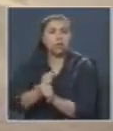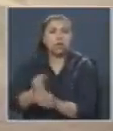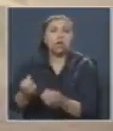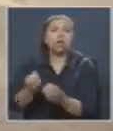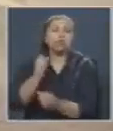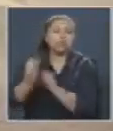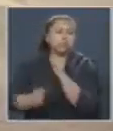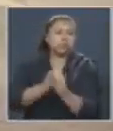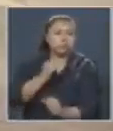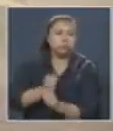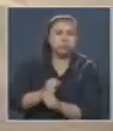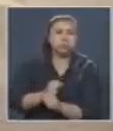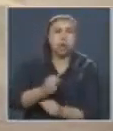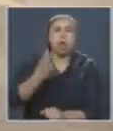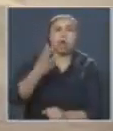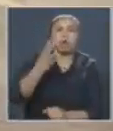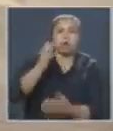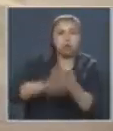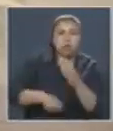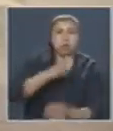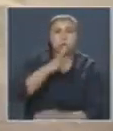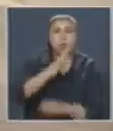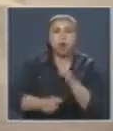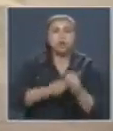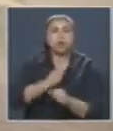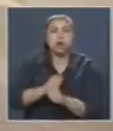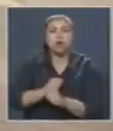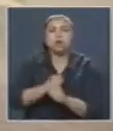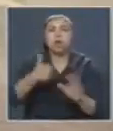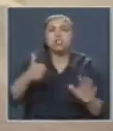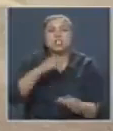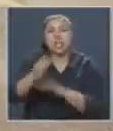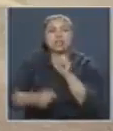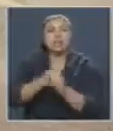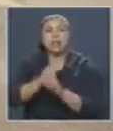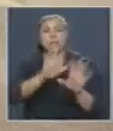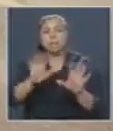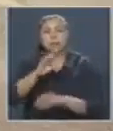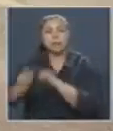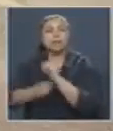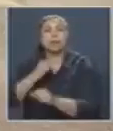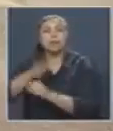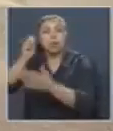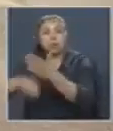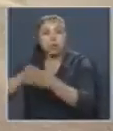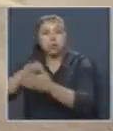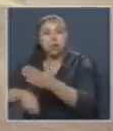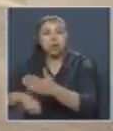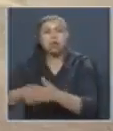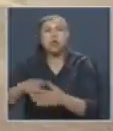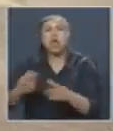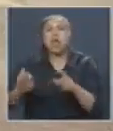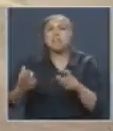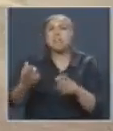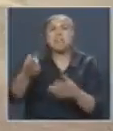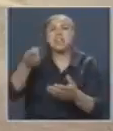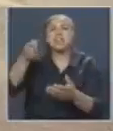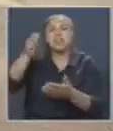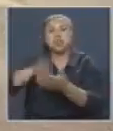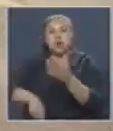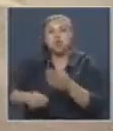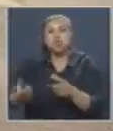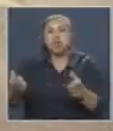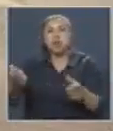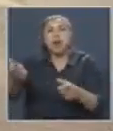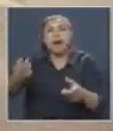contratando por 46 diez o más años a trabajadores mediante la modalidad del contrato en horario que